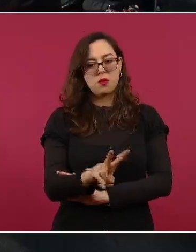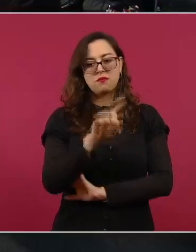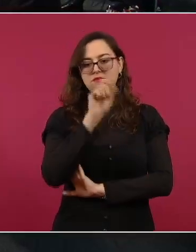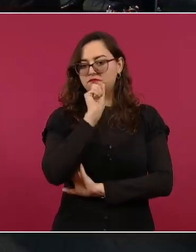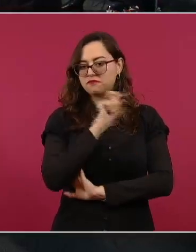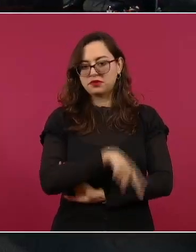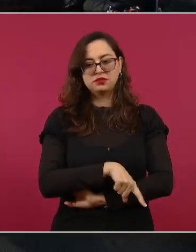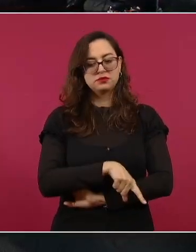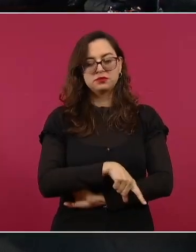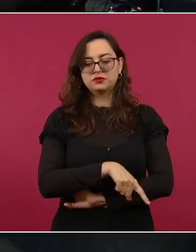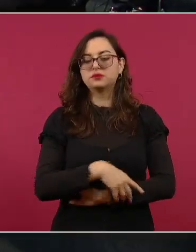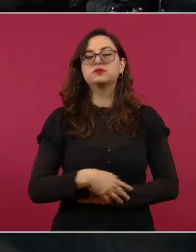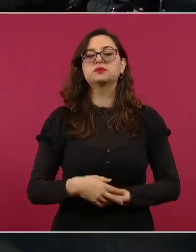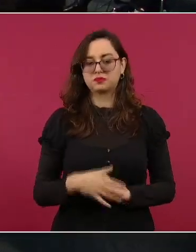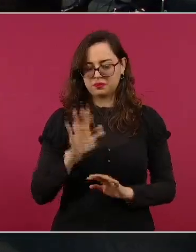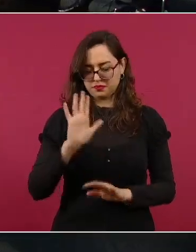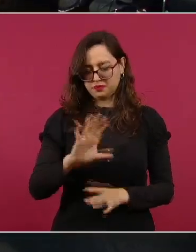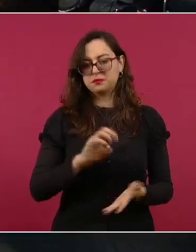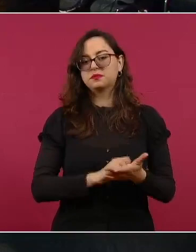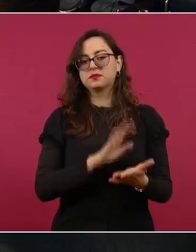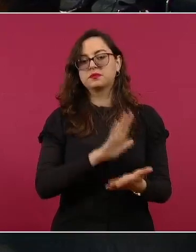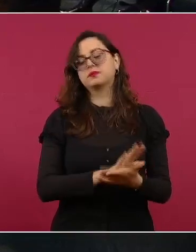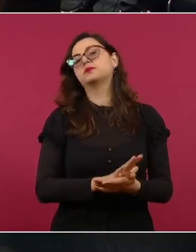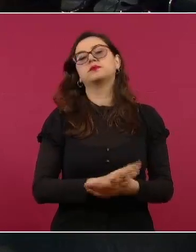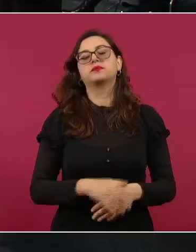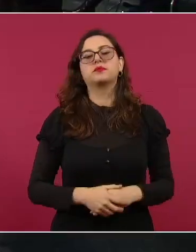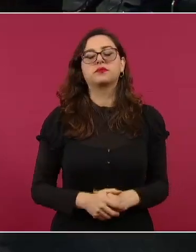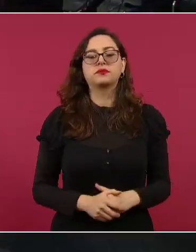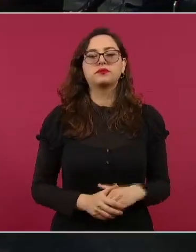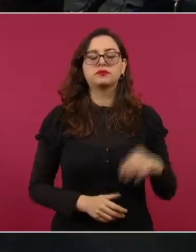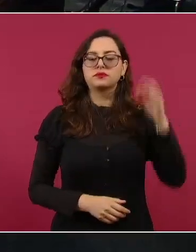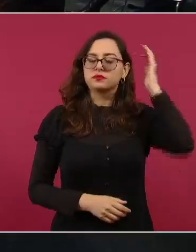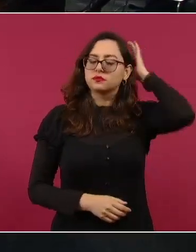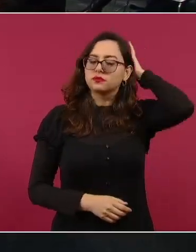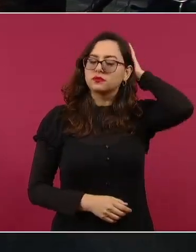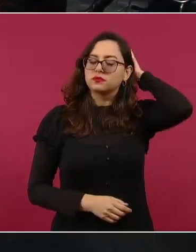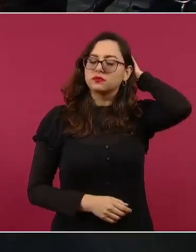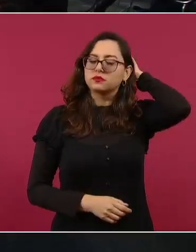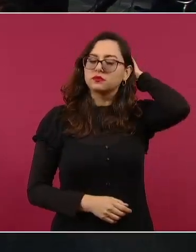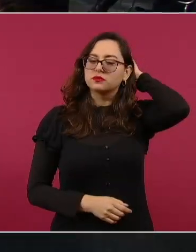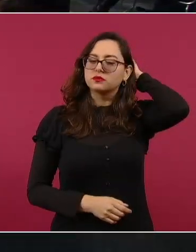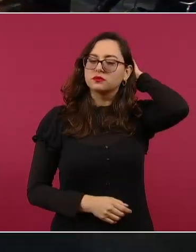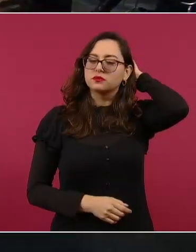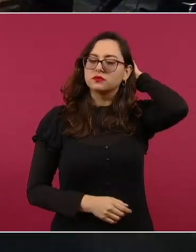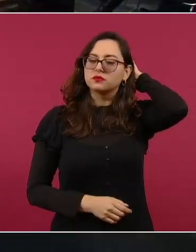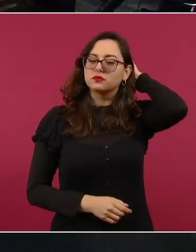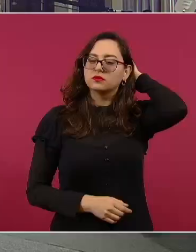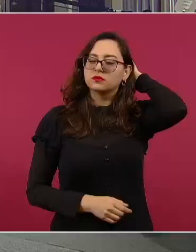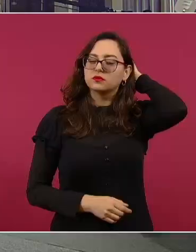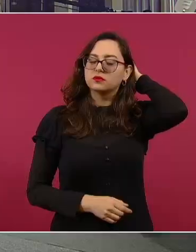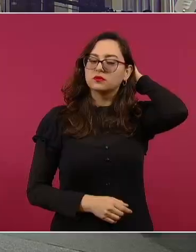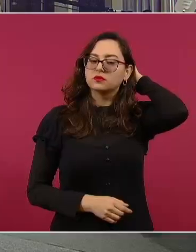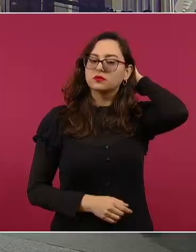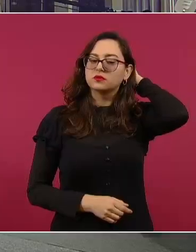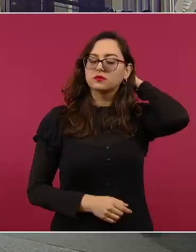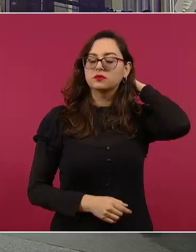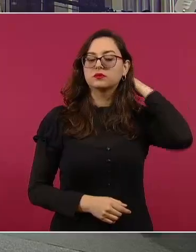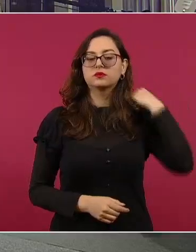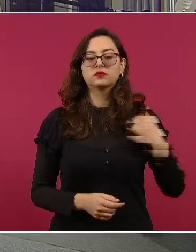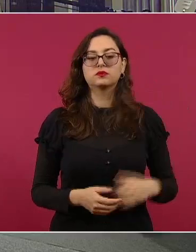igual, lo vamos. La ley de reforma del trabajo, presidente.